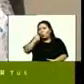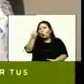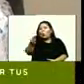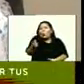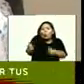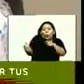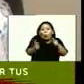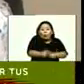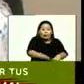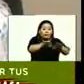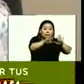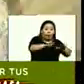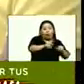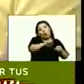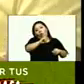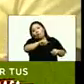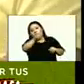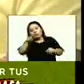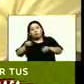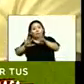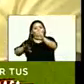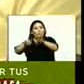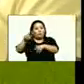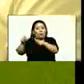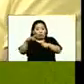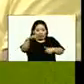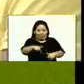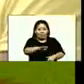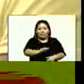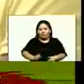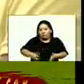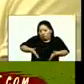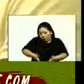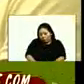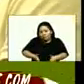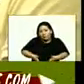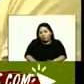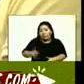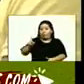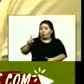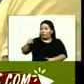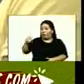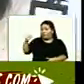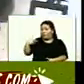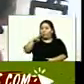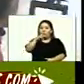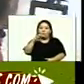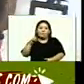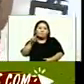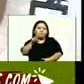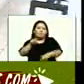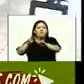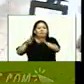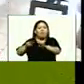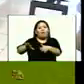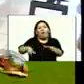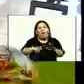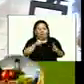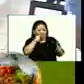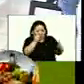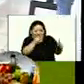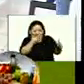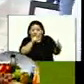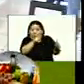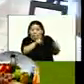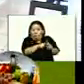de 10 a 19 años se registraron en El Salvador durante el año 2017. Muchas veces son juzgadas y